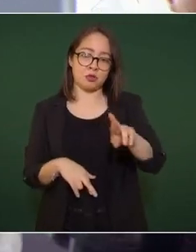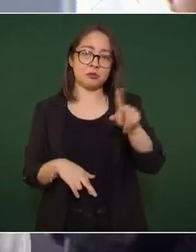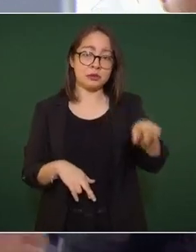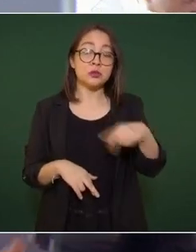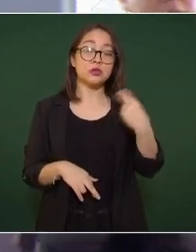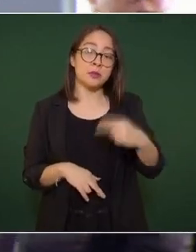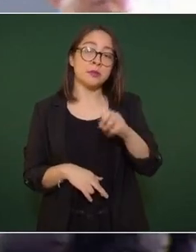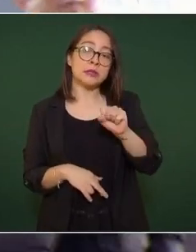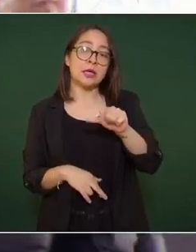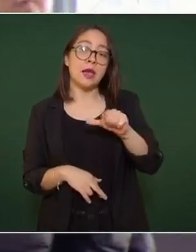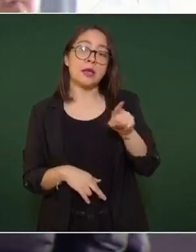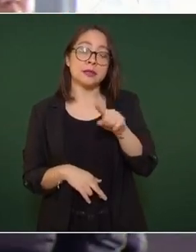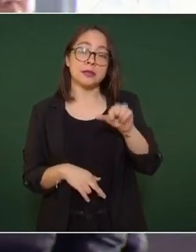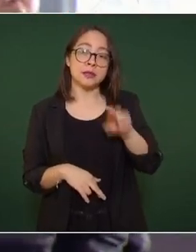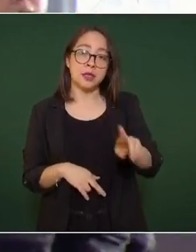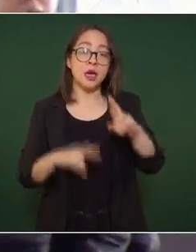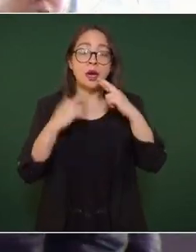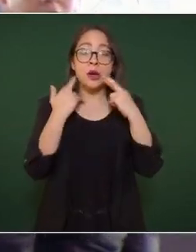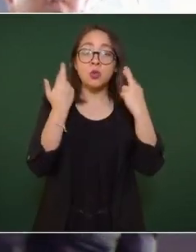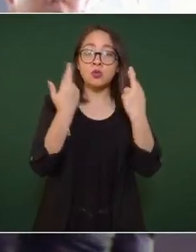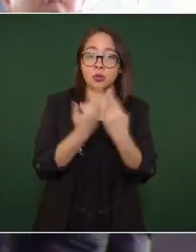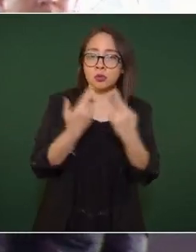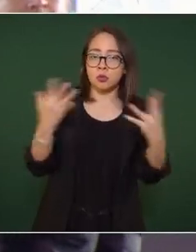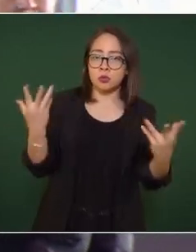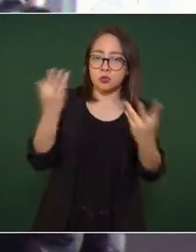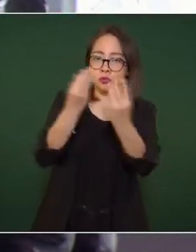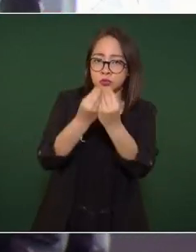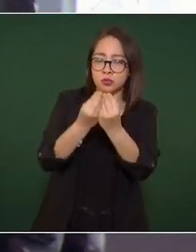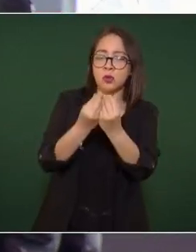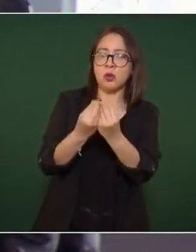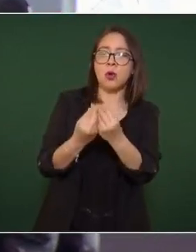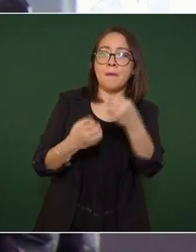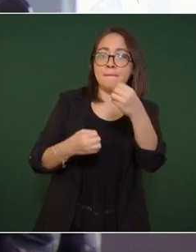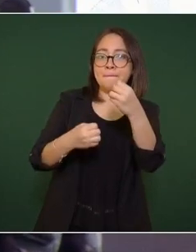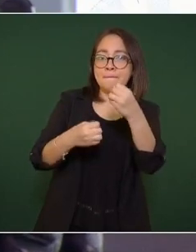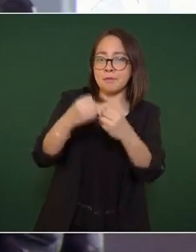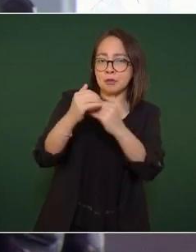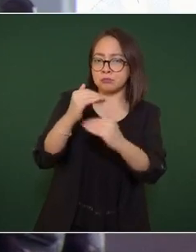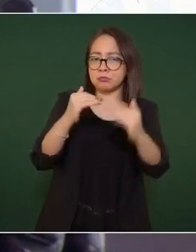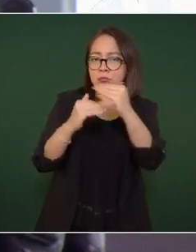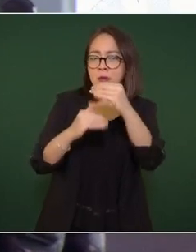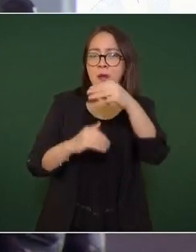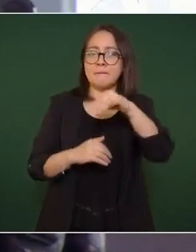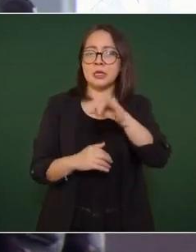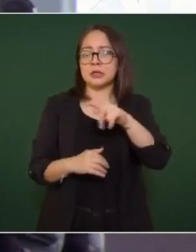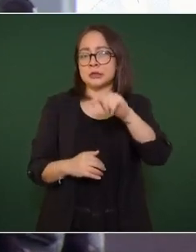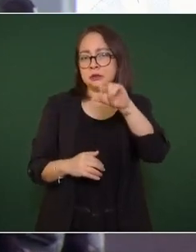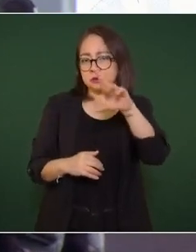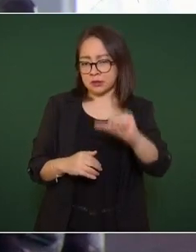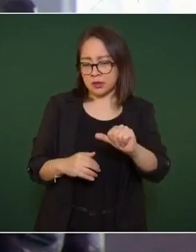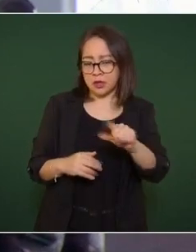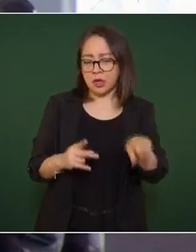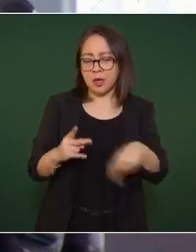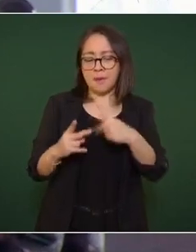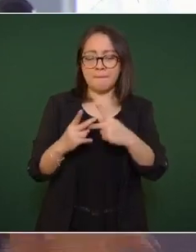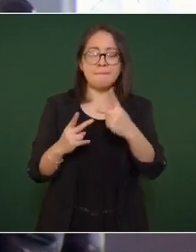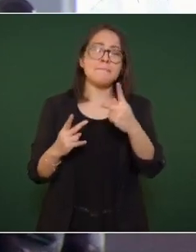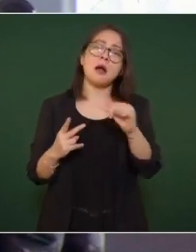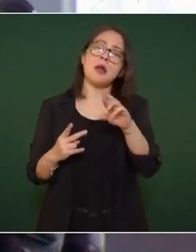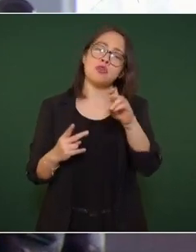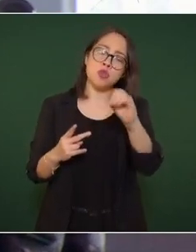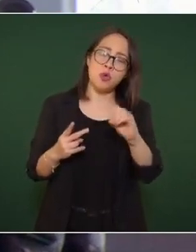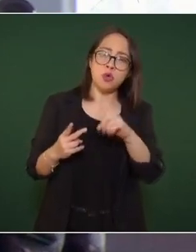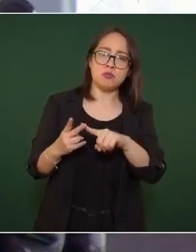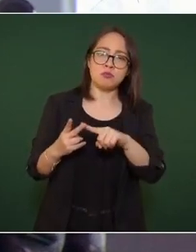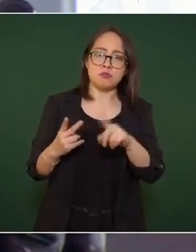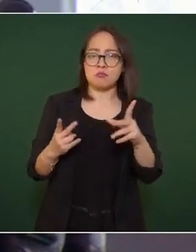se reunió con la ministra Piña y los ministros Pardo y González Alcántar. En este